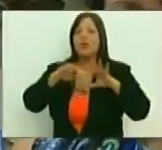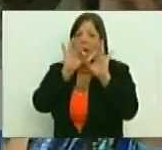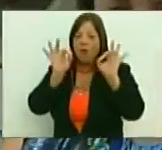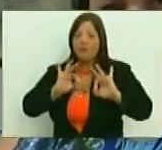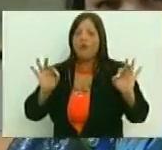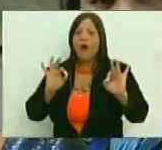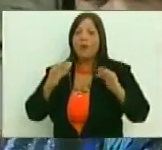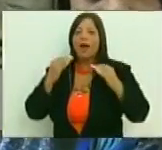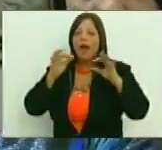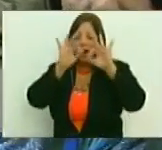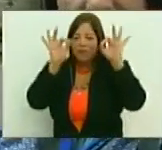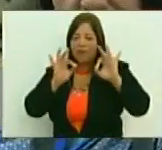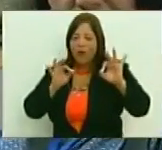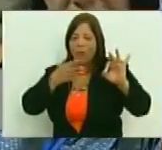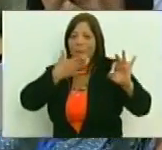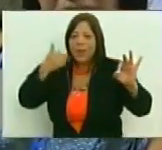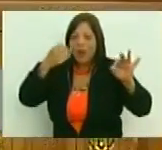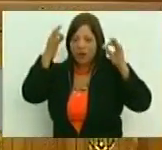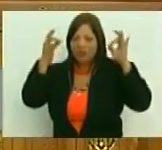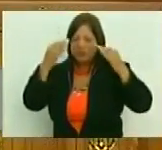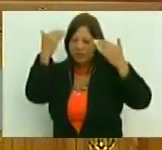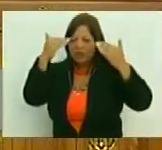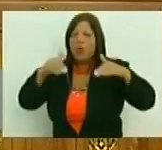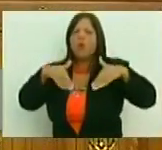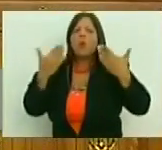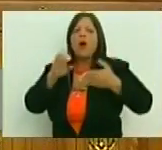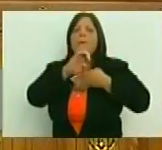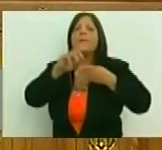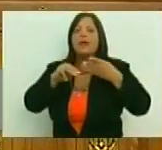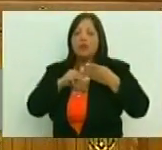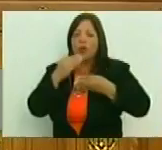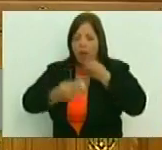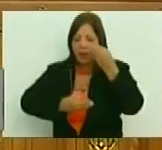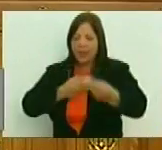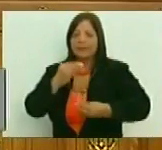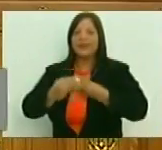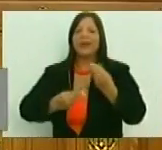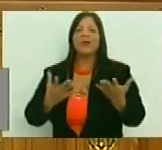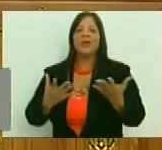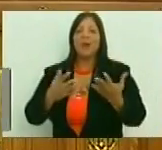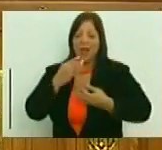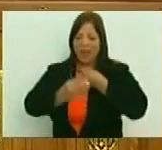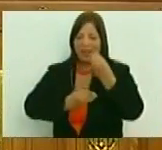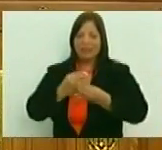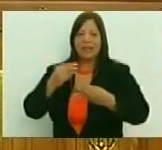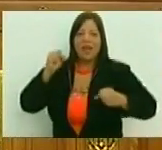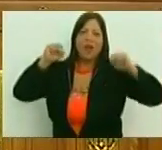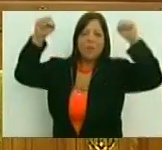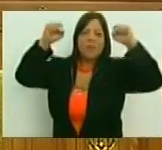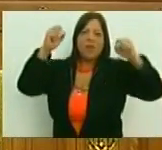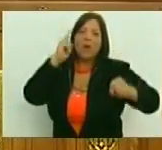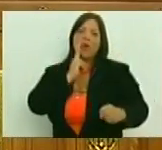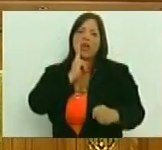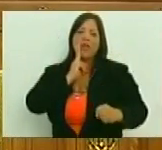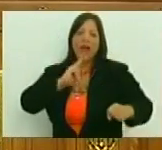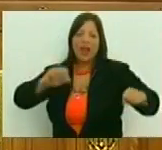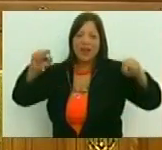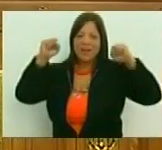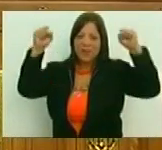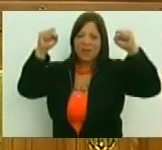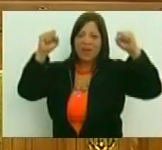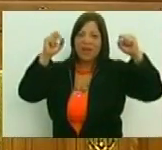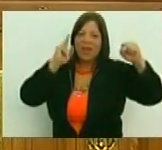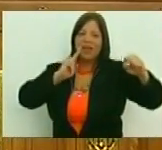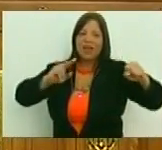Estudiemos el método adecuado, vamos a estudiar el método, pero hay que hacerlo. ¡Viva Bolívar!